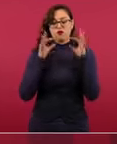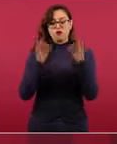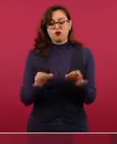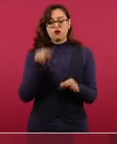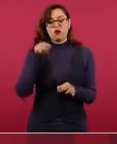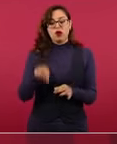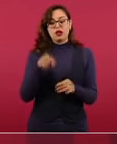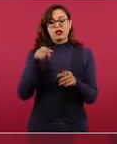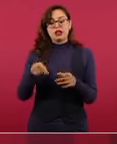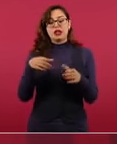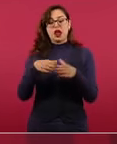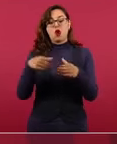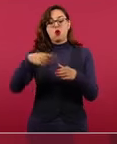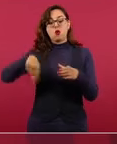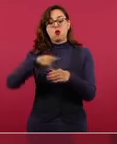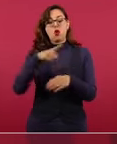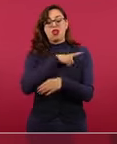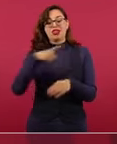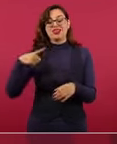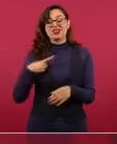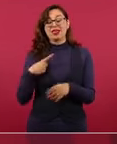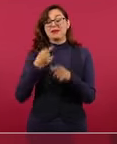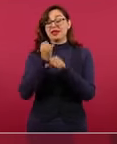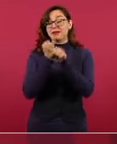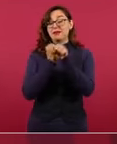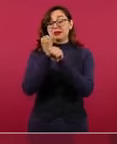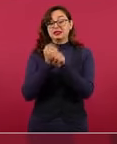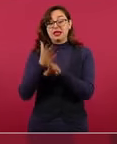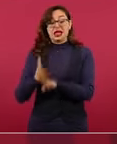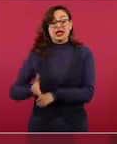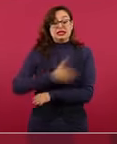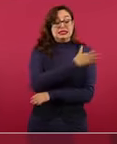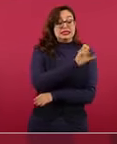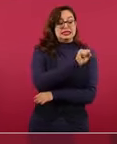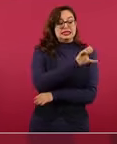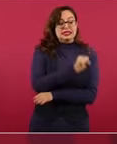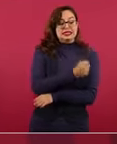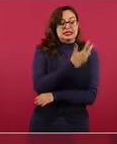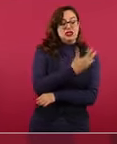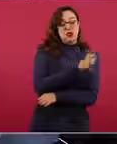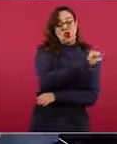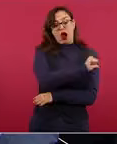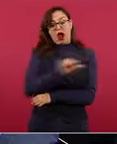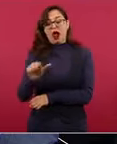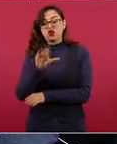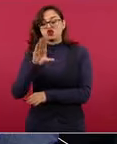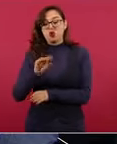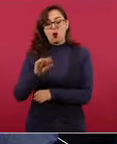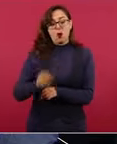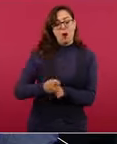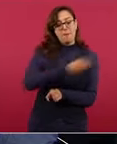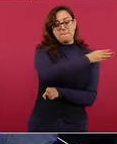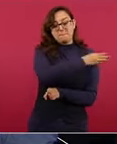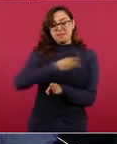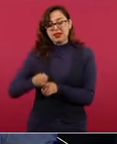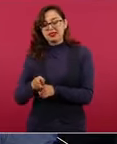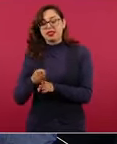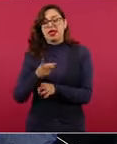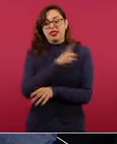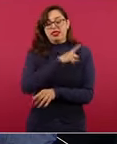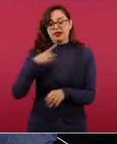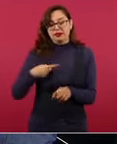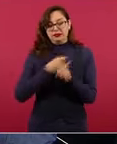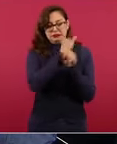65 hasta el 90 por lo tanto no cuando fue esto en el 2000